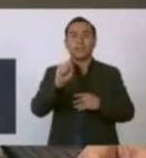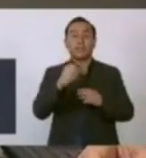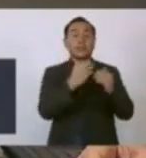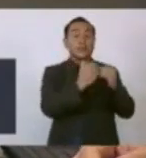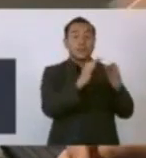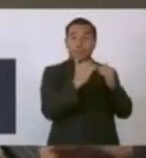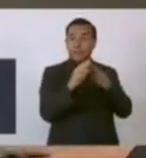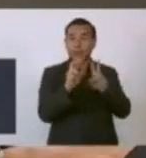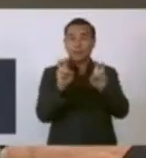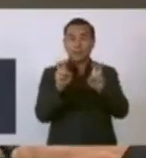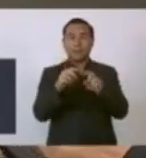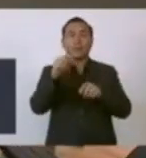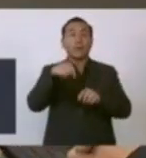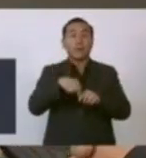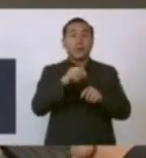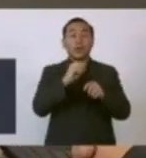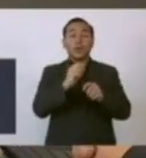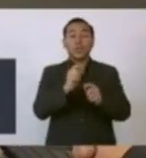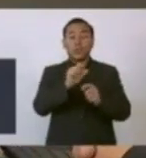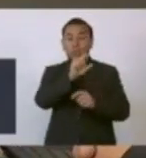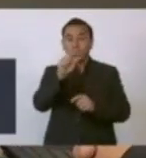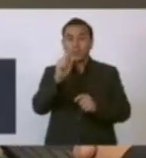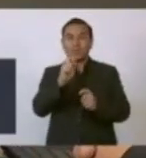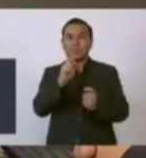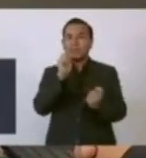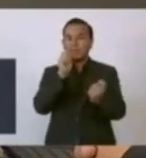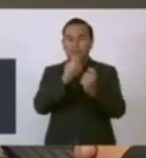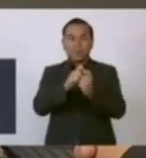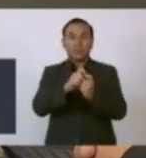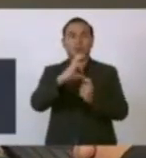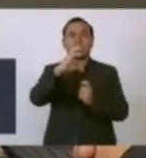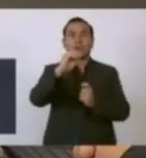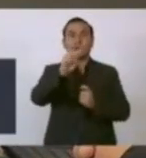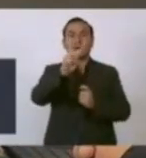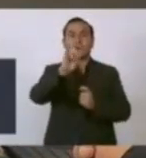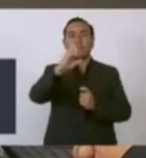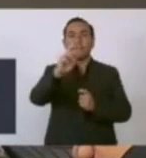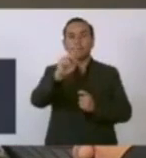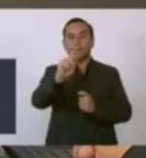tipo de coronavirus COVID-19. Esta es una enfermedad que inició